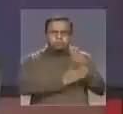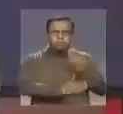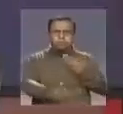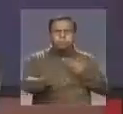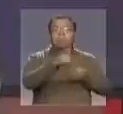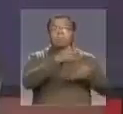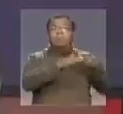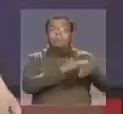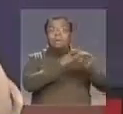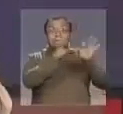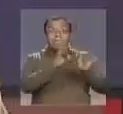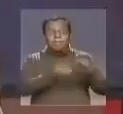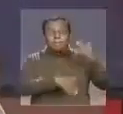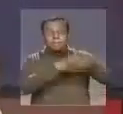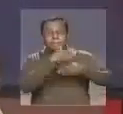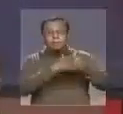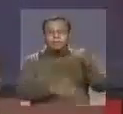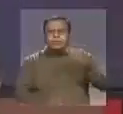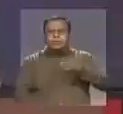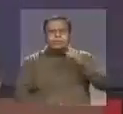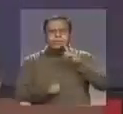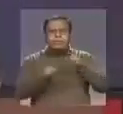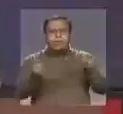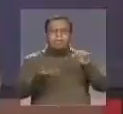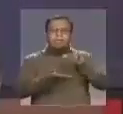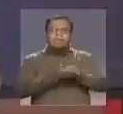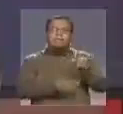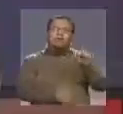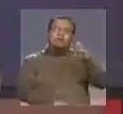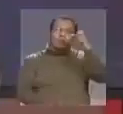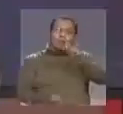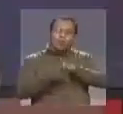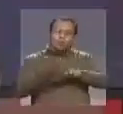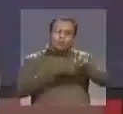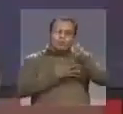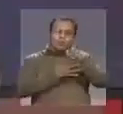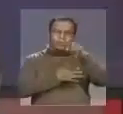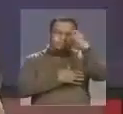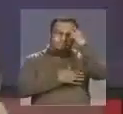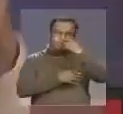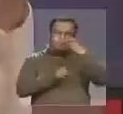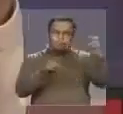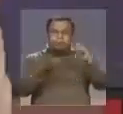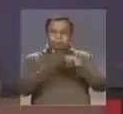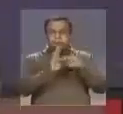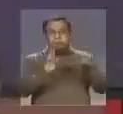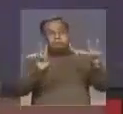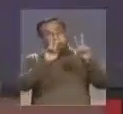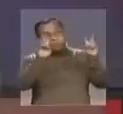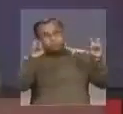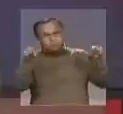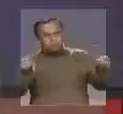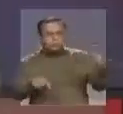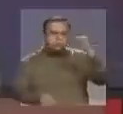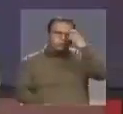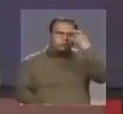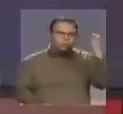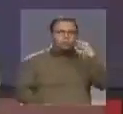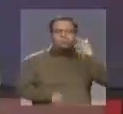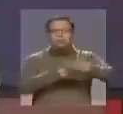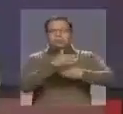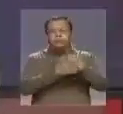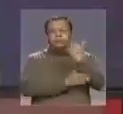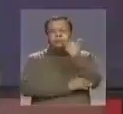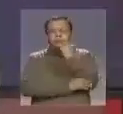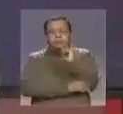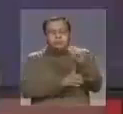acción jurídica, tienen que ver que siempre se quedan en este nivel profesional, ¿sí? que sea un tema de profesionalización de